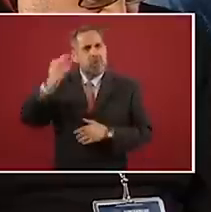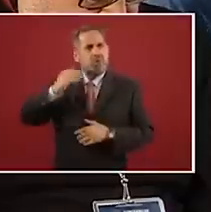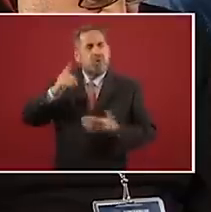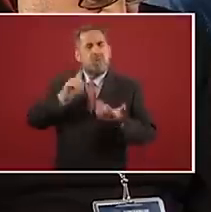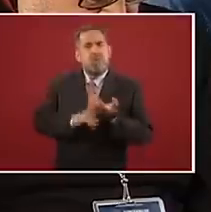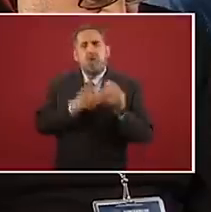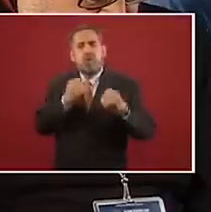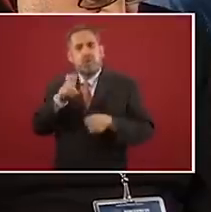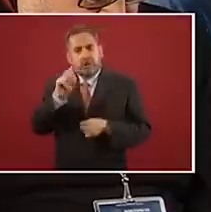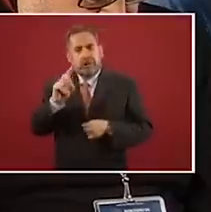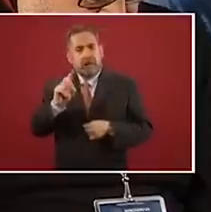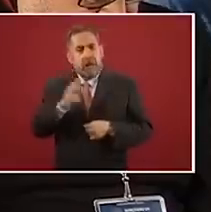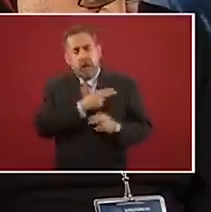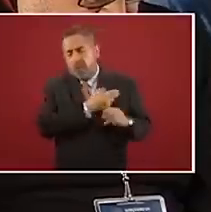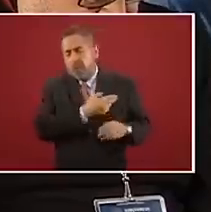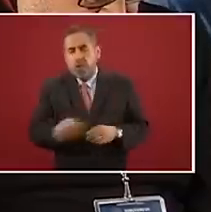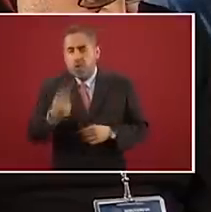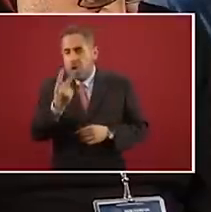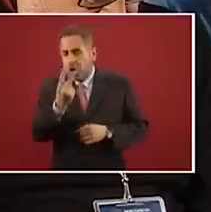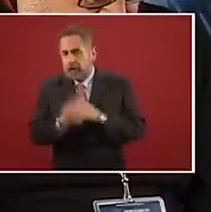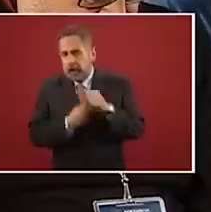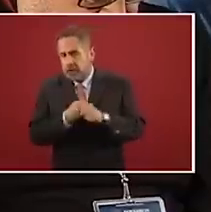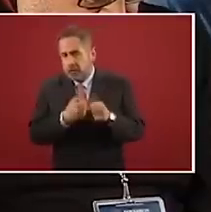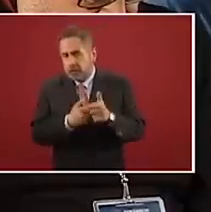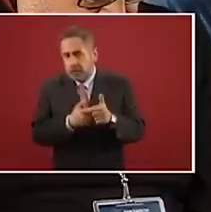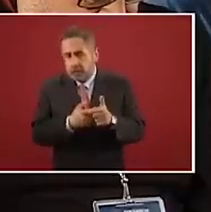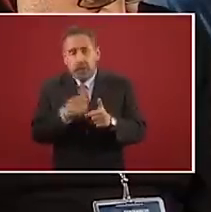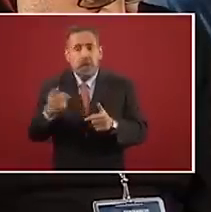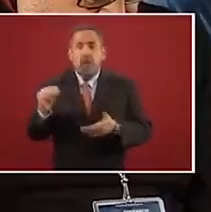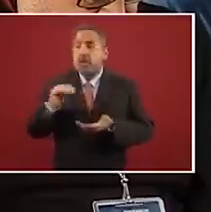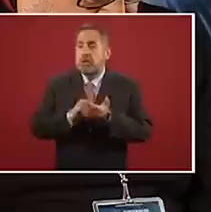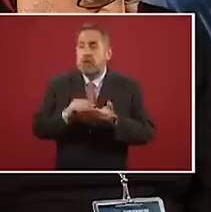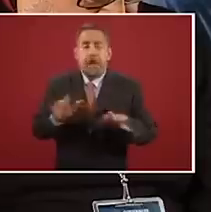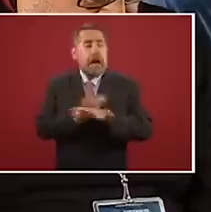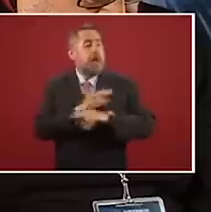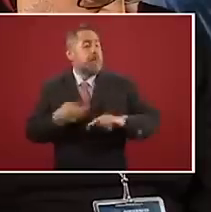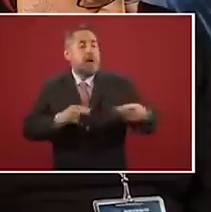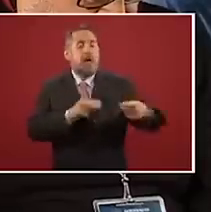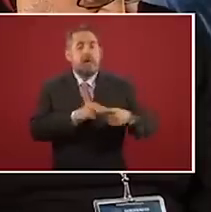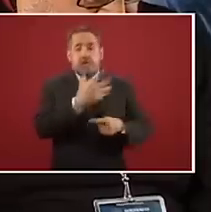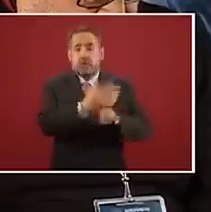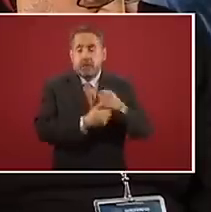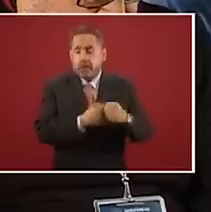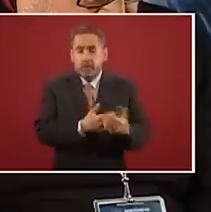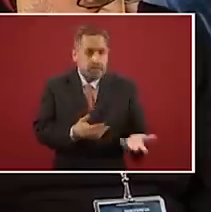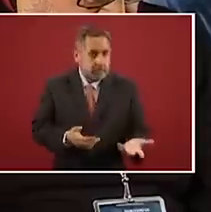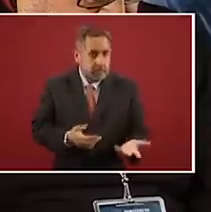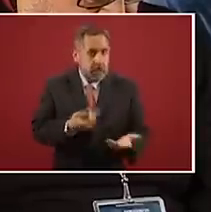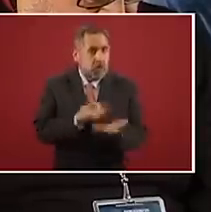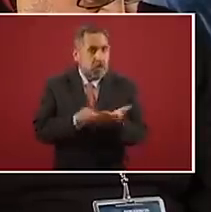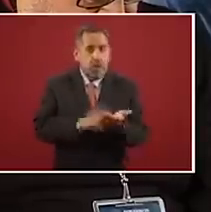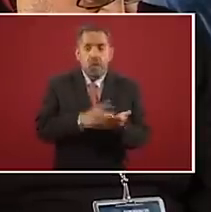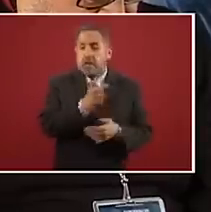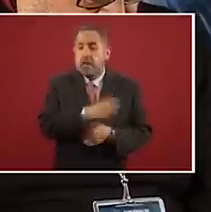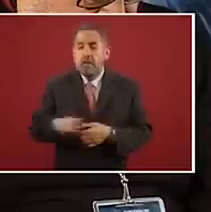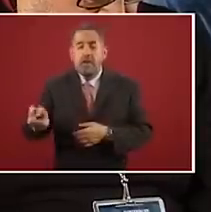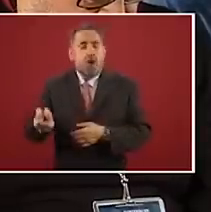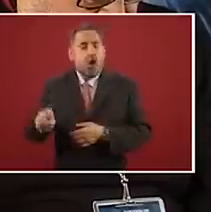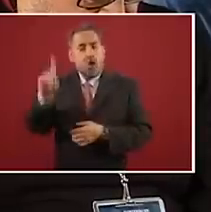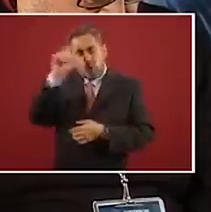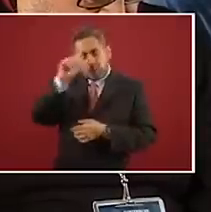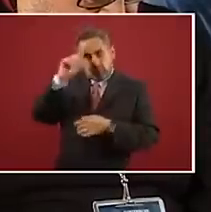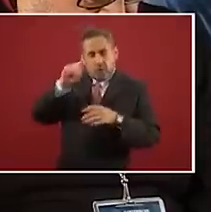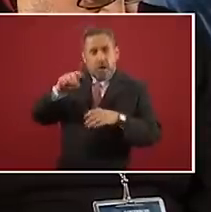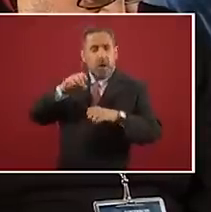pasado. Simultáneamente a su cargo como secretario general, es miembro del Consejo de la Administración de la